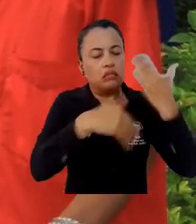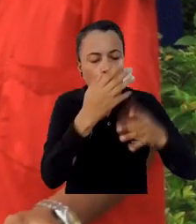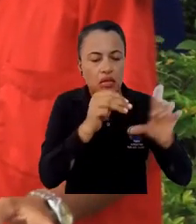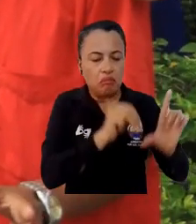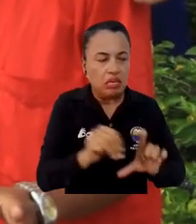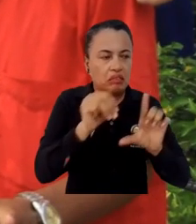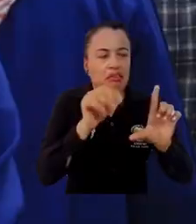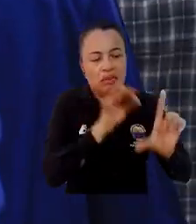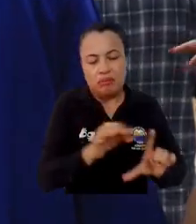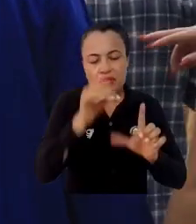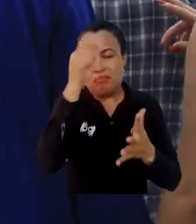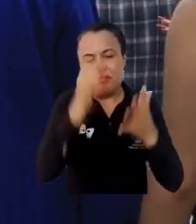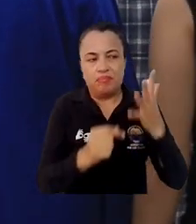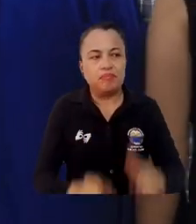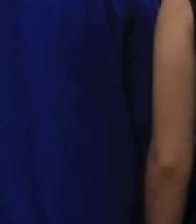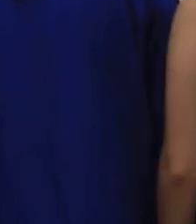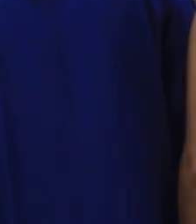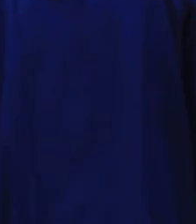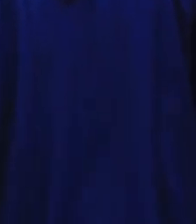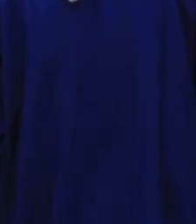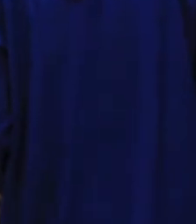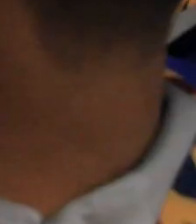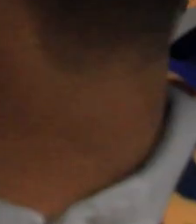tu maestría, tu especialidad.